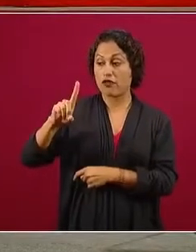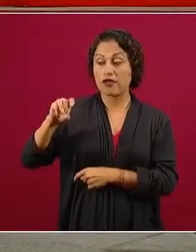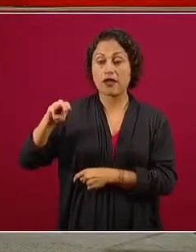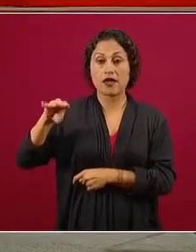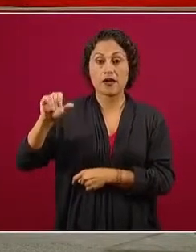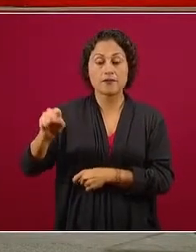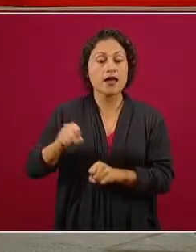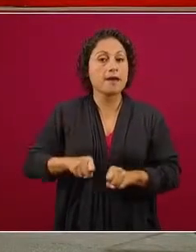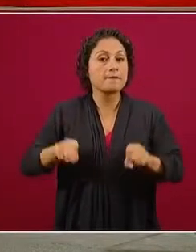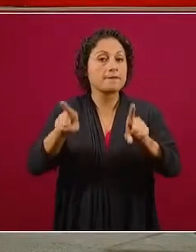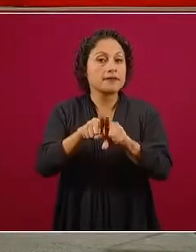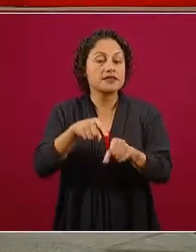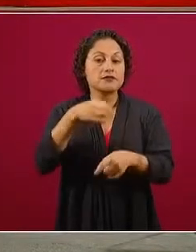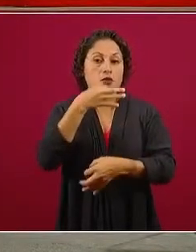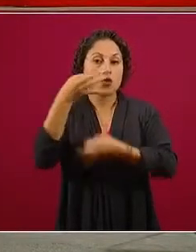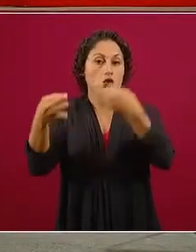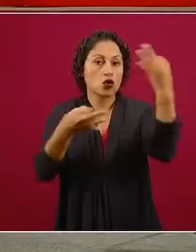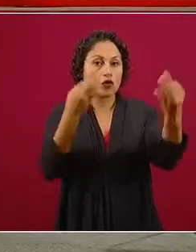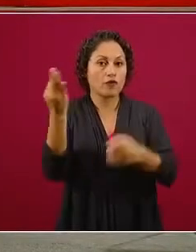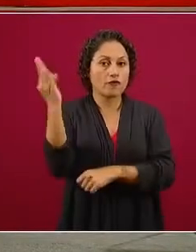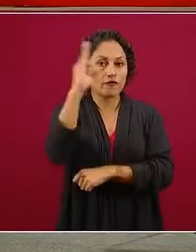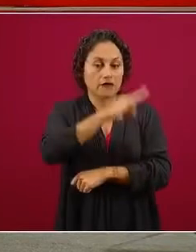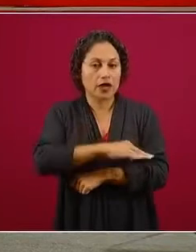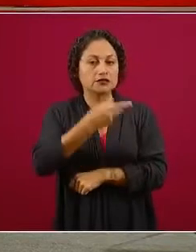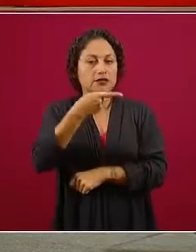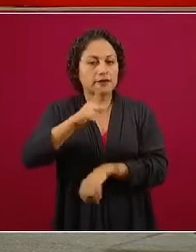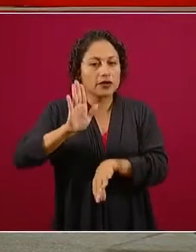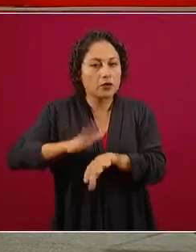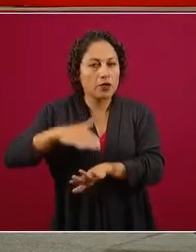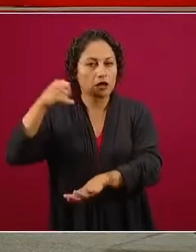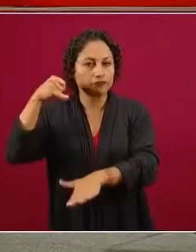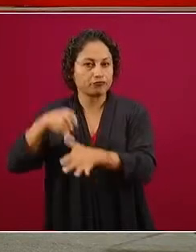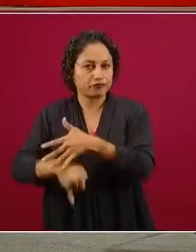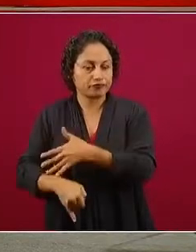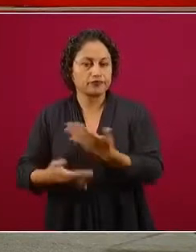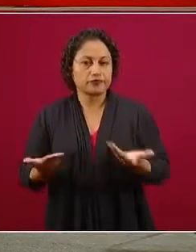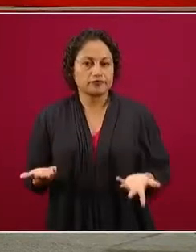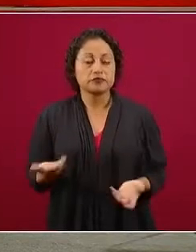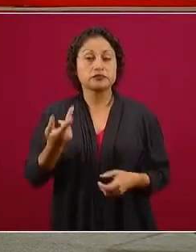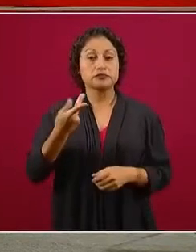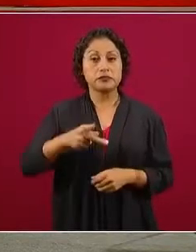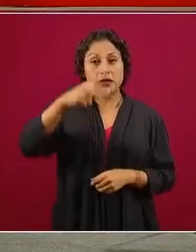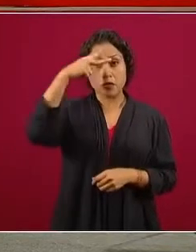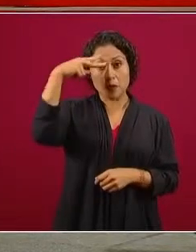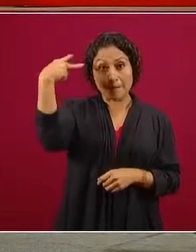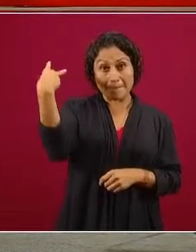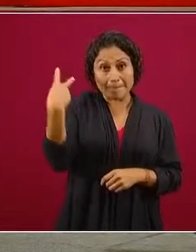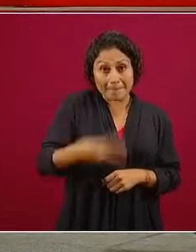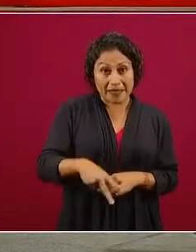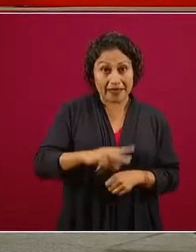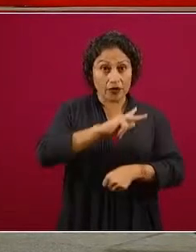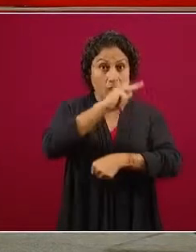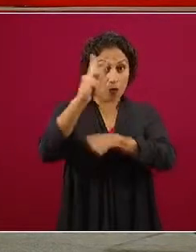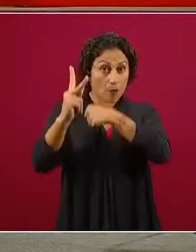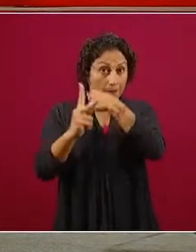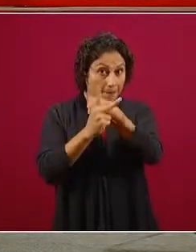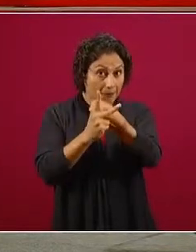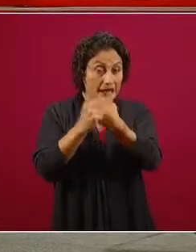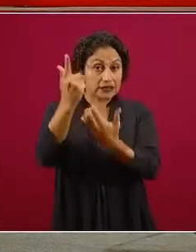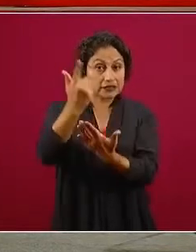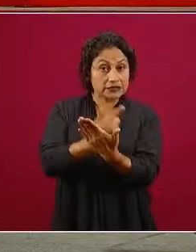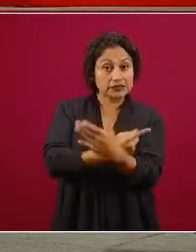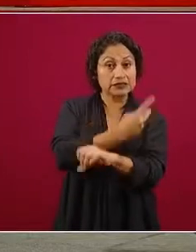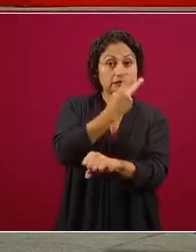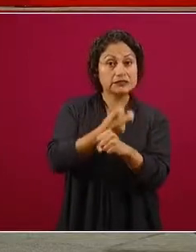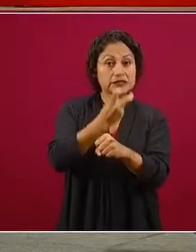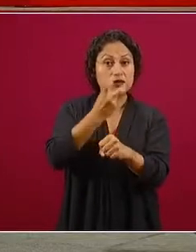esté concentrada en las noticias falsas. Pero México es el segundo país, o al menos